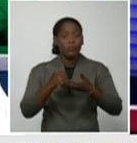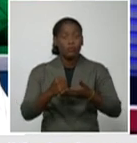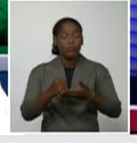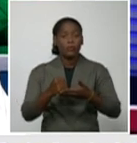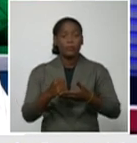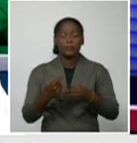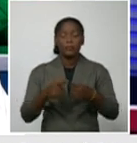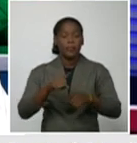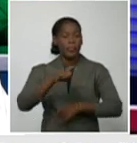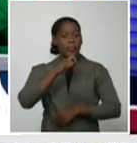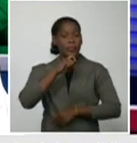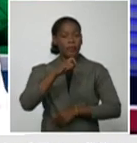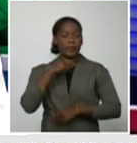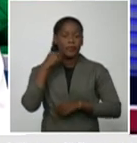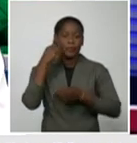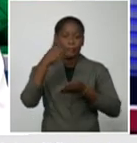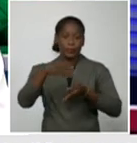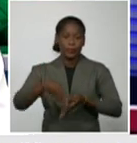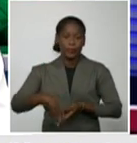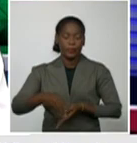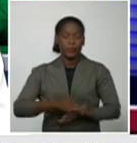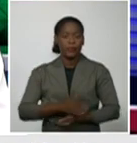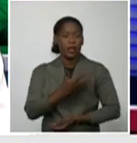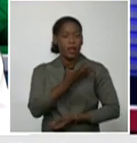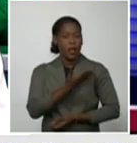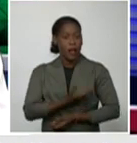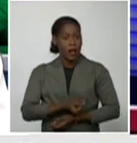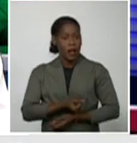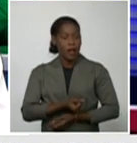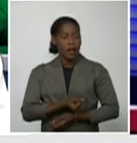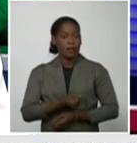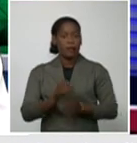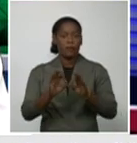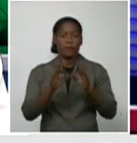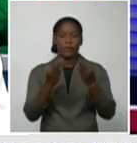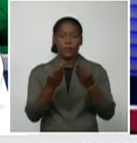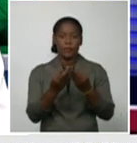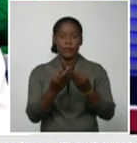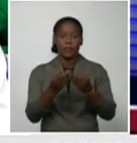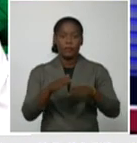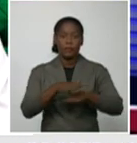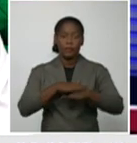ello. Reiteramos nuestras condolencias a familiares y amistades.